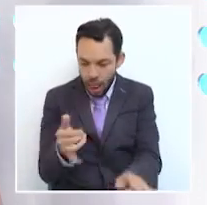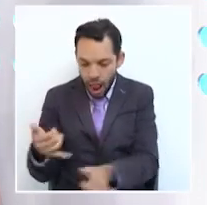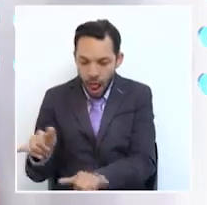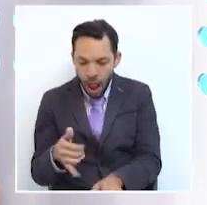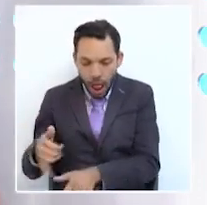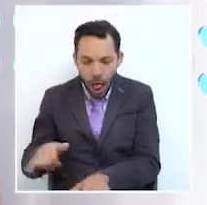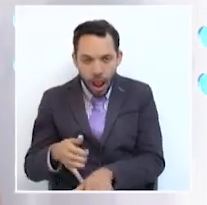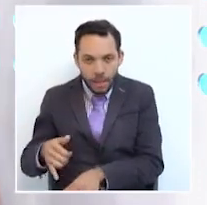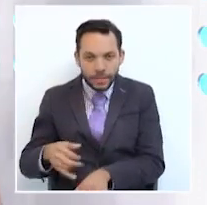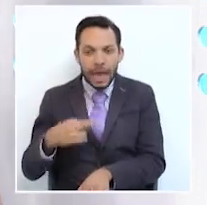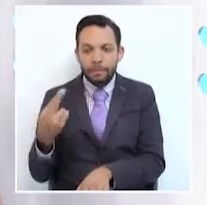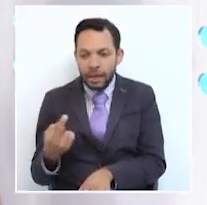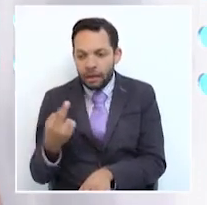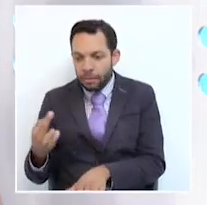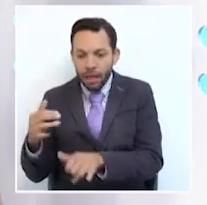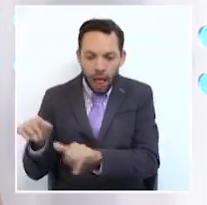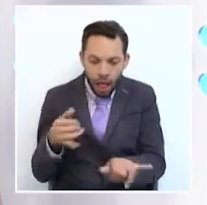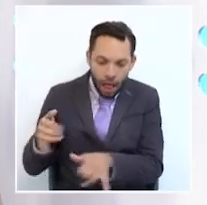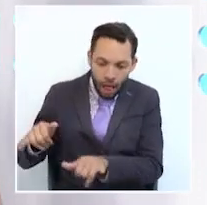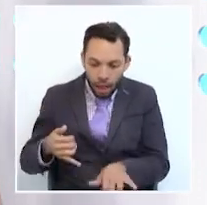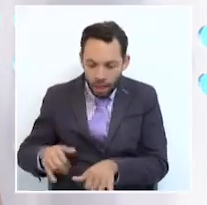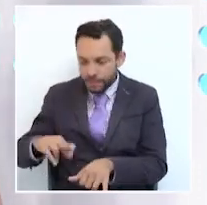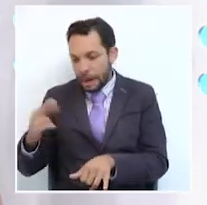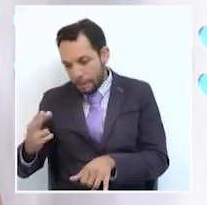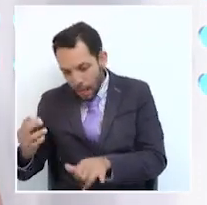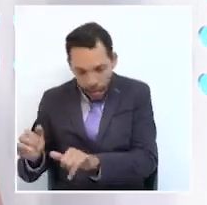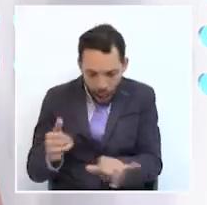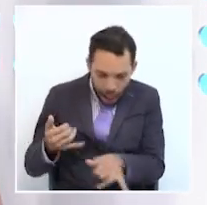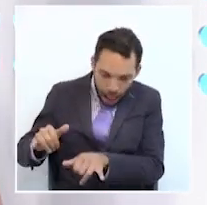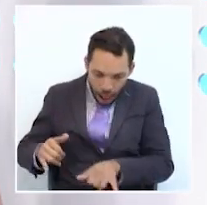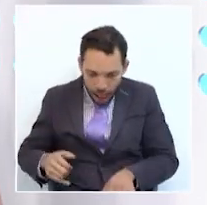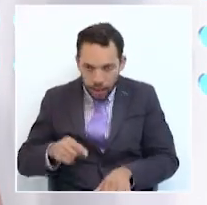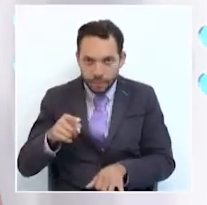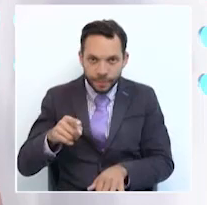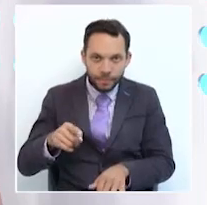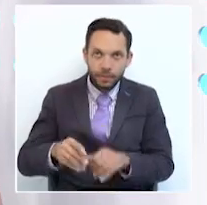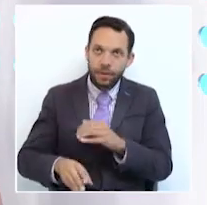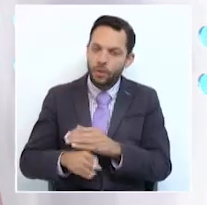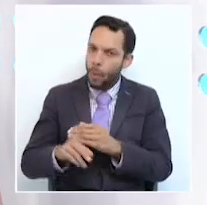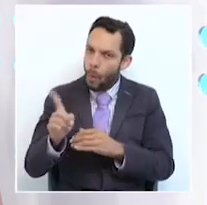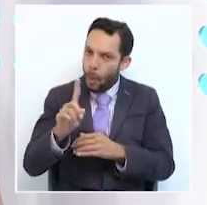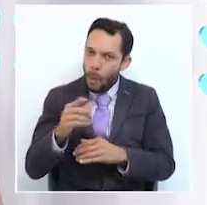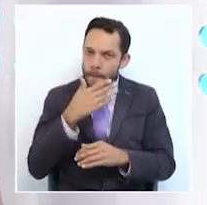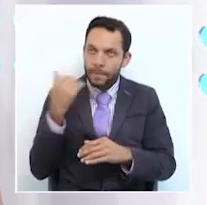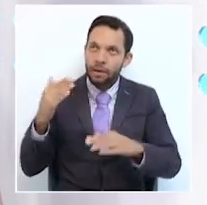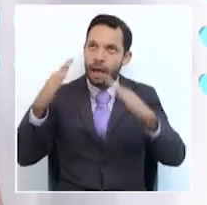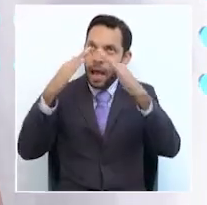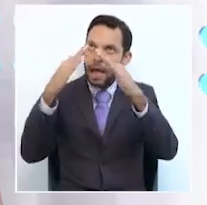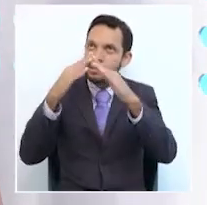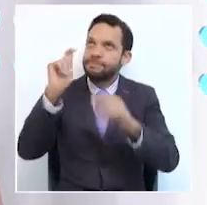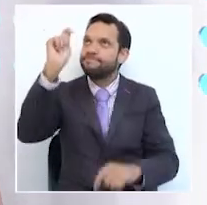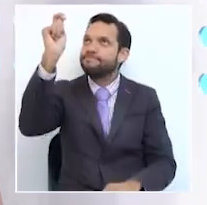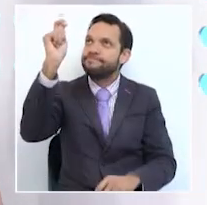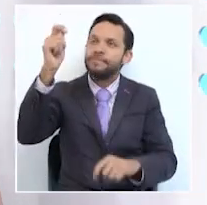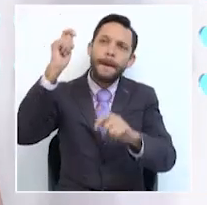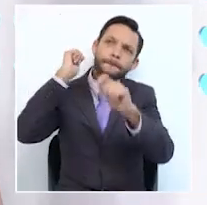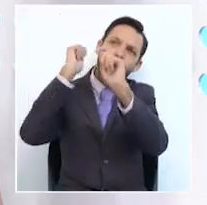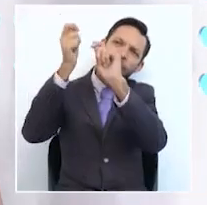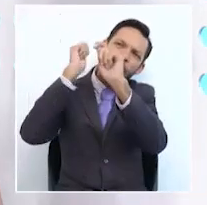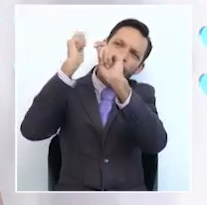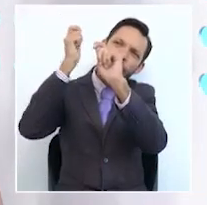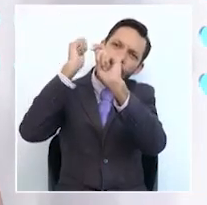la gotera donde estaba busque la que tenía goteras en alguna casa y resulta que